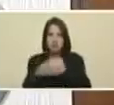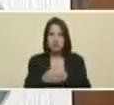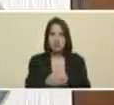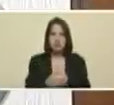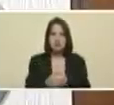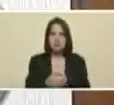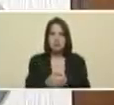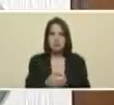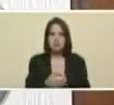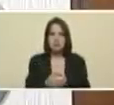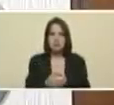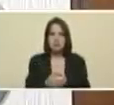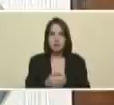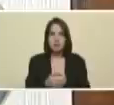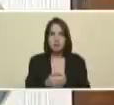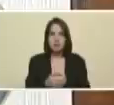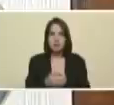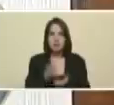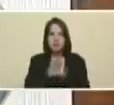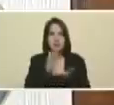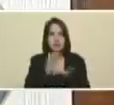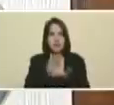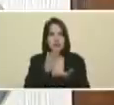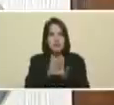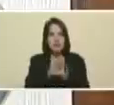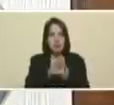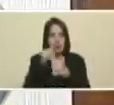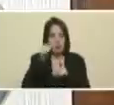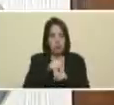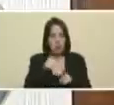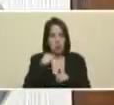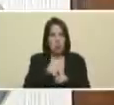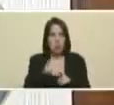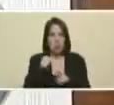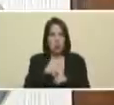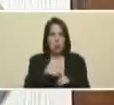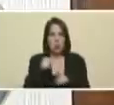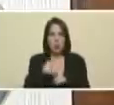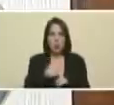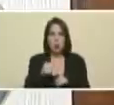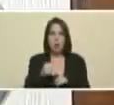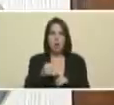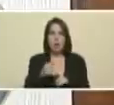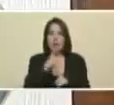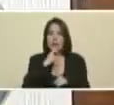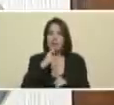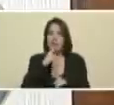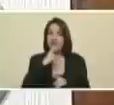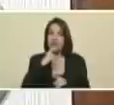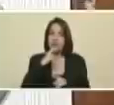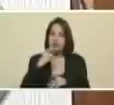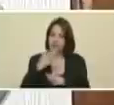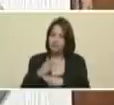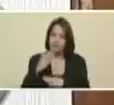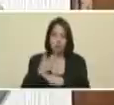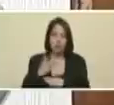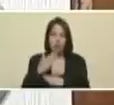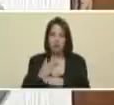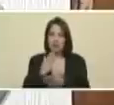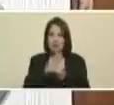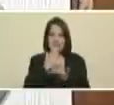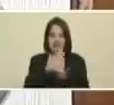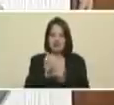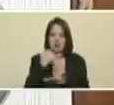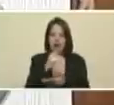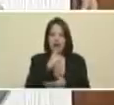siempre el aliento para seguir el combate ante las dificultades que siempre existen y siempre